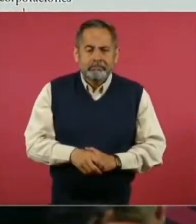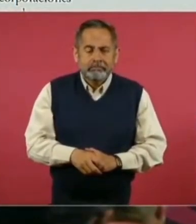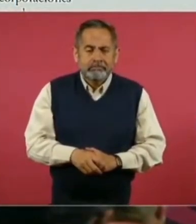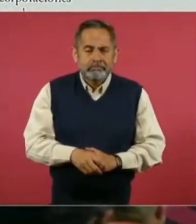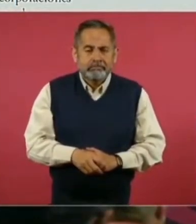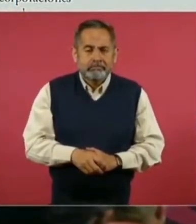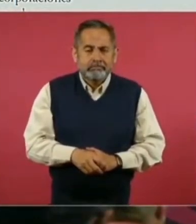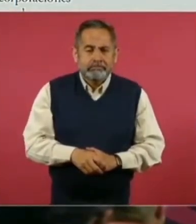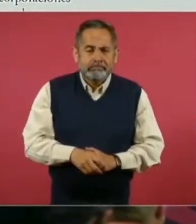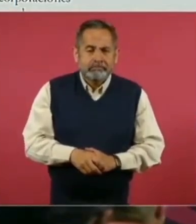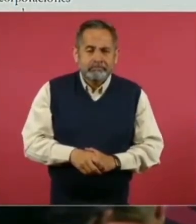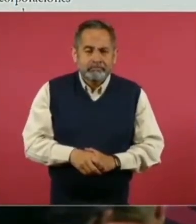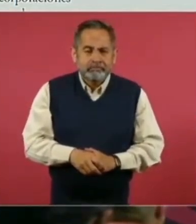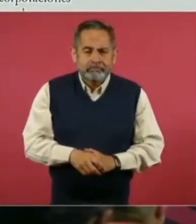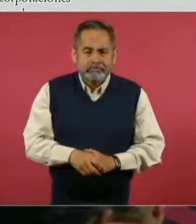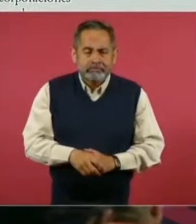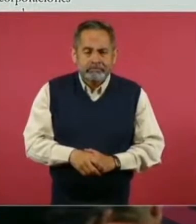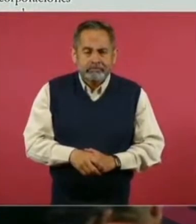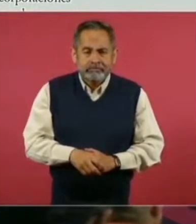hubiesen,